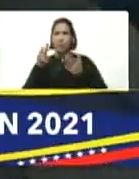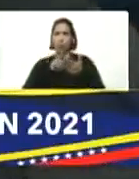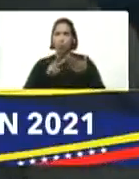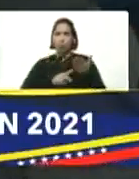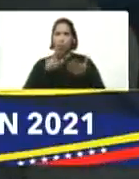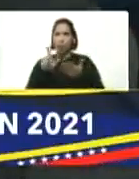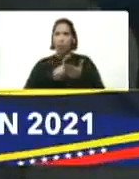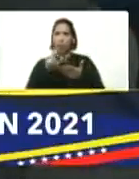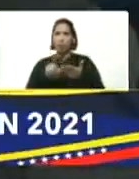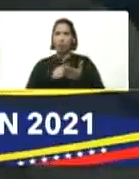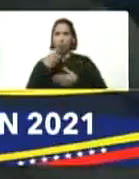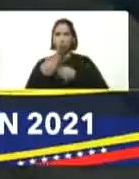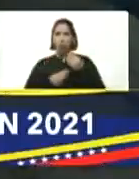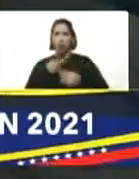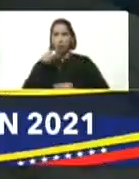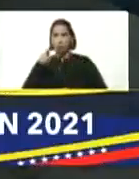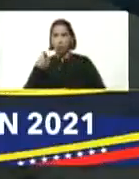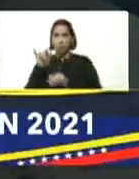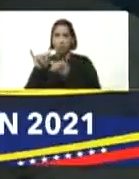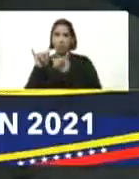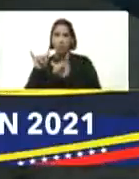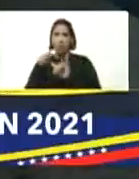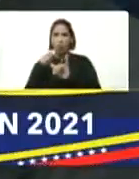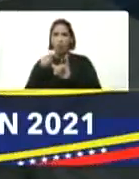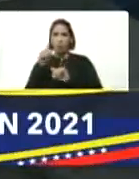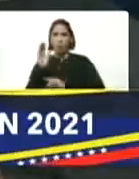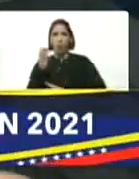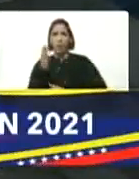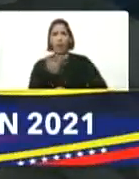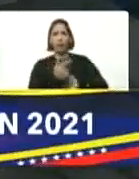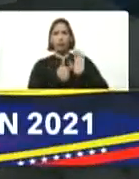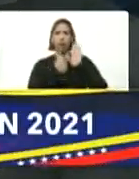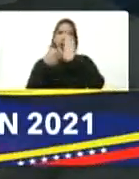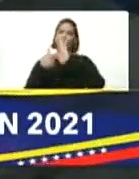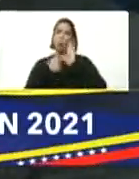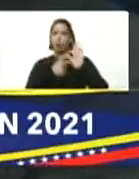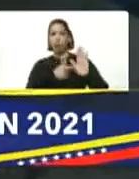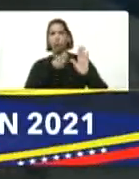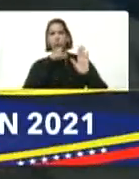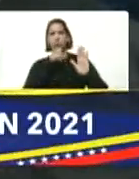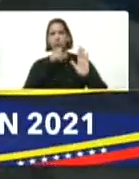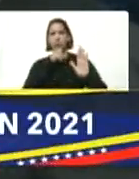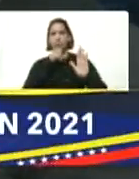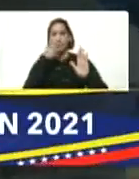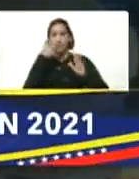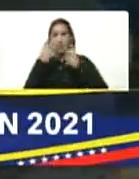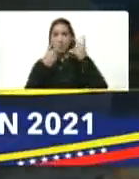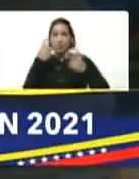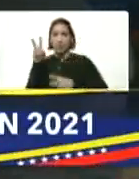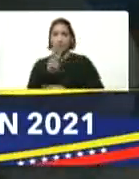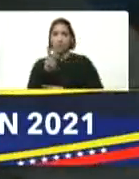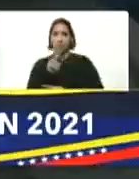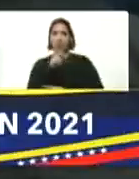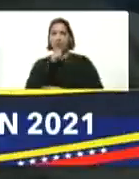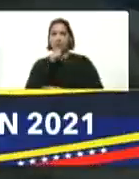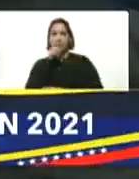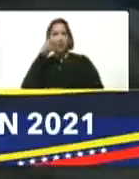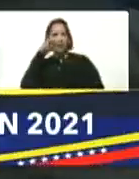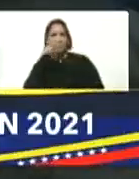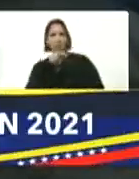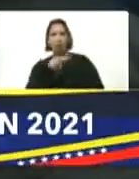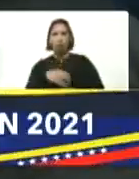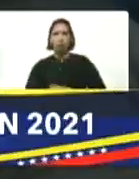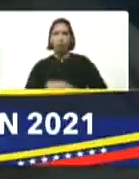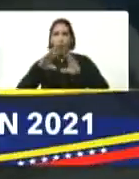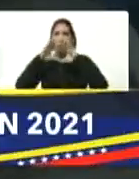hecho usted, presidente. Creo que es una lección en particular para quien visita Venezuela, para quien está viendo en